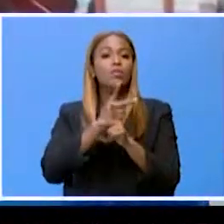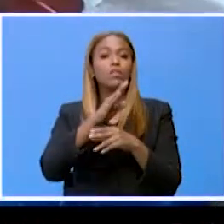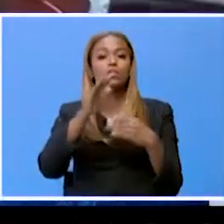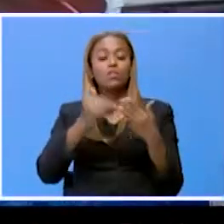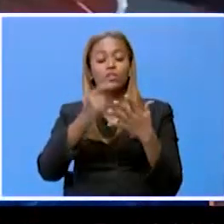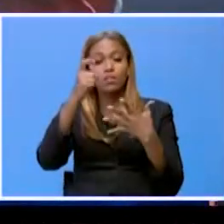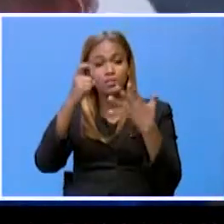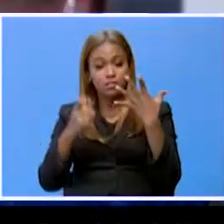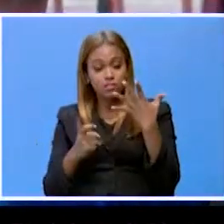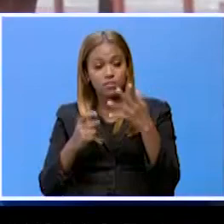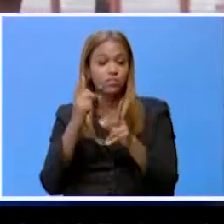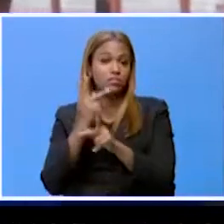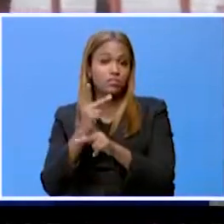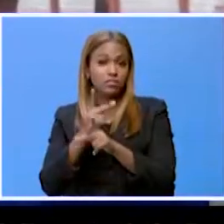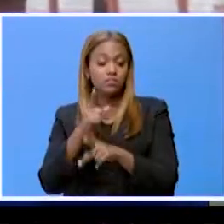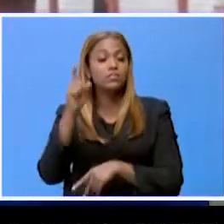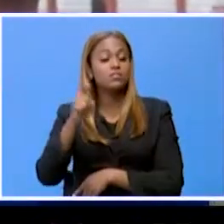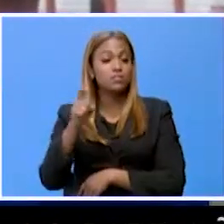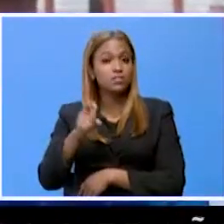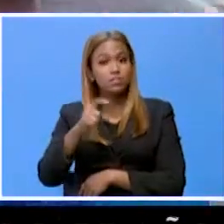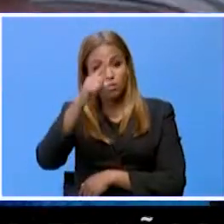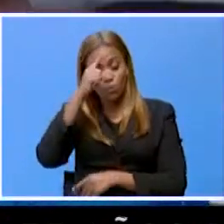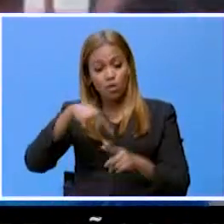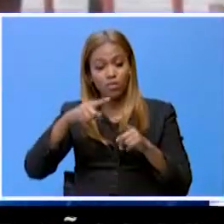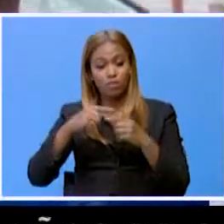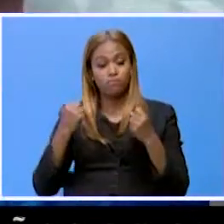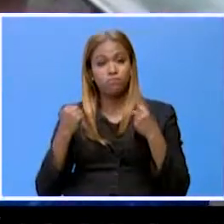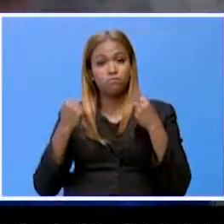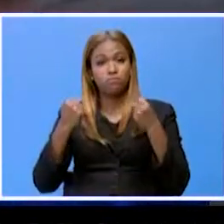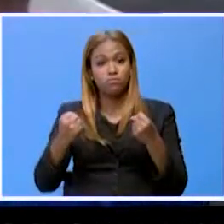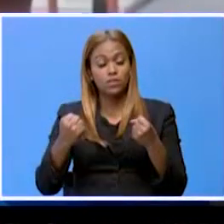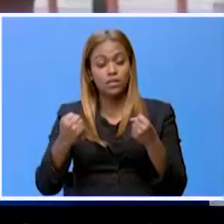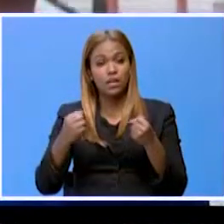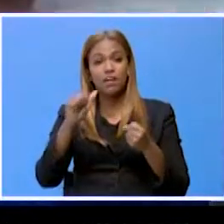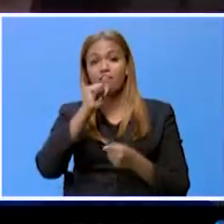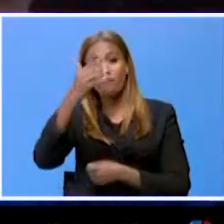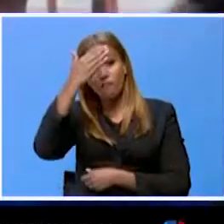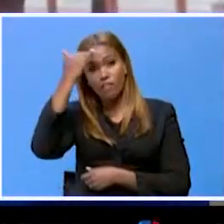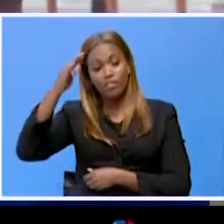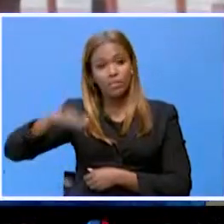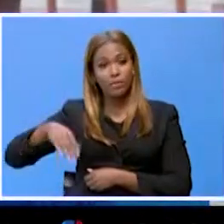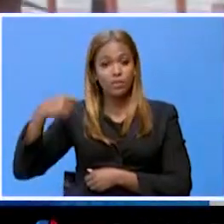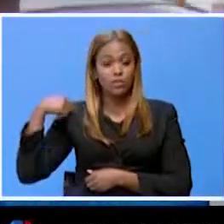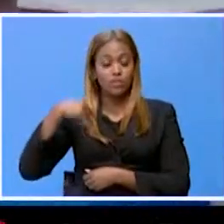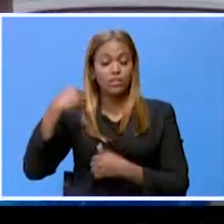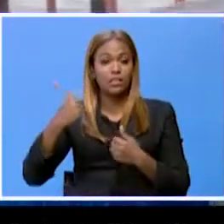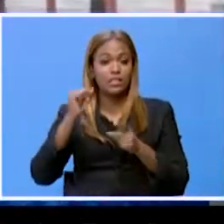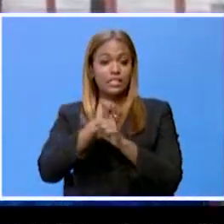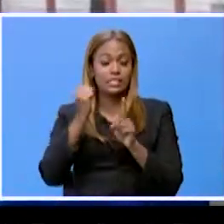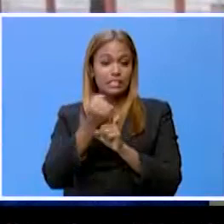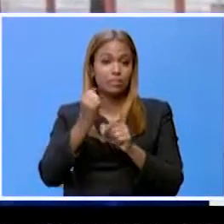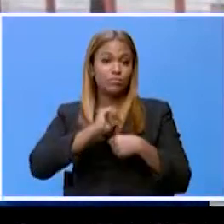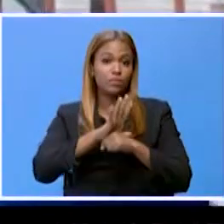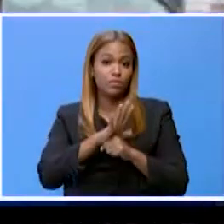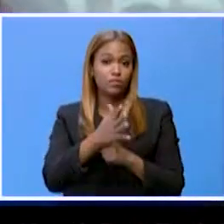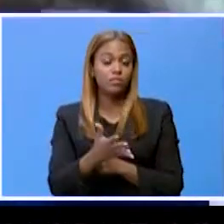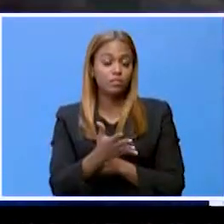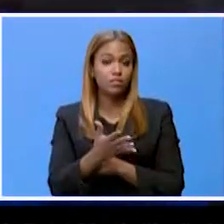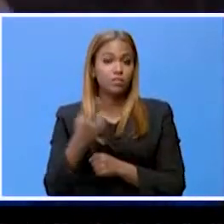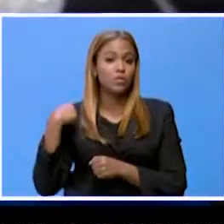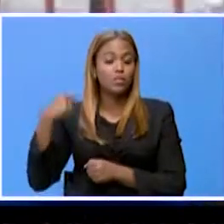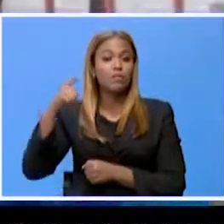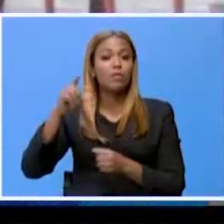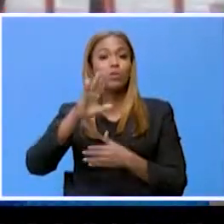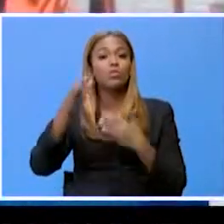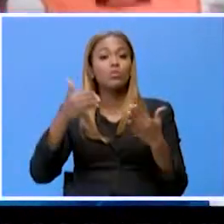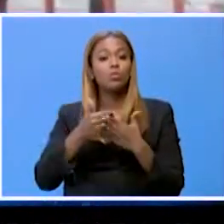las medidas de precaución necesarias al conducir, sin olvidarnos que todavía estamos en medio de una pandemia, que debemos